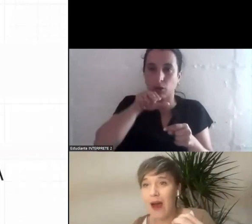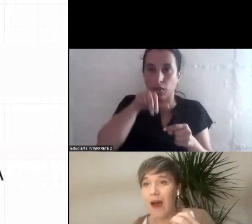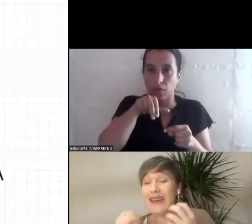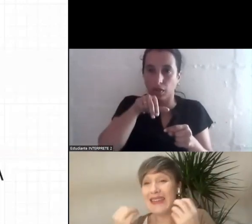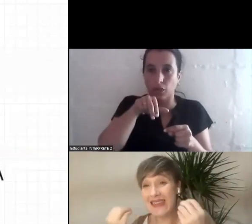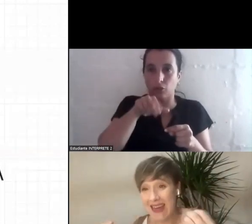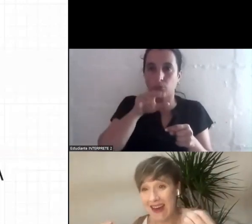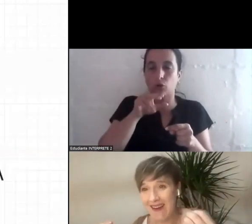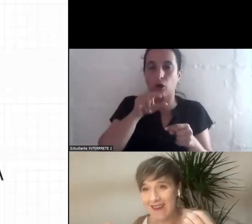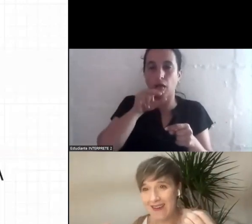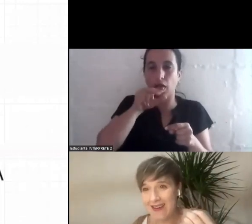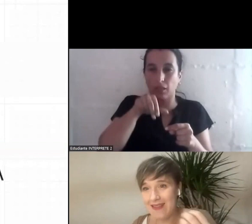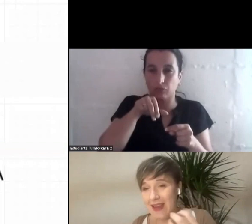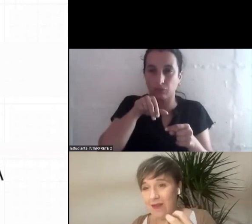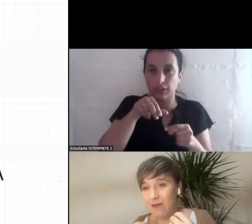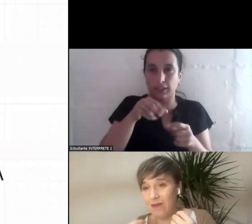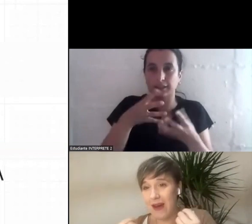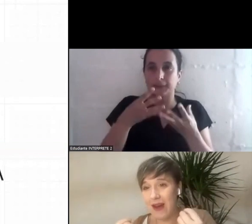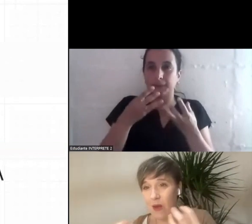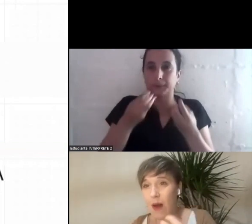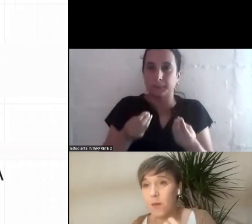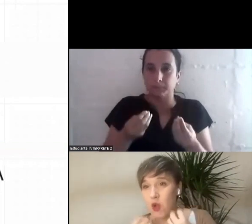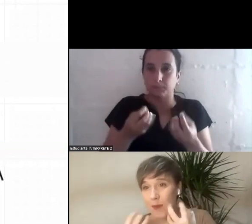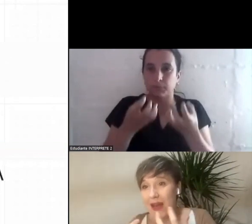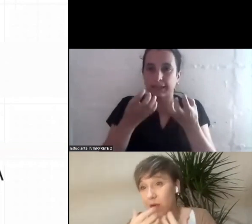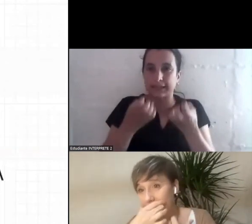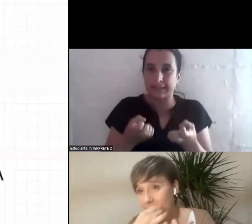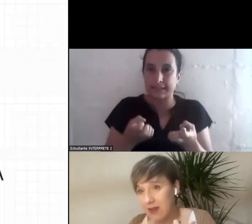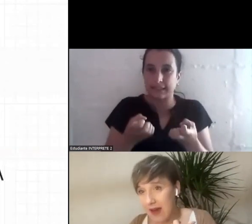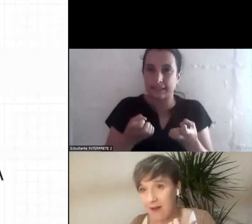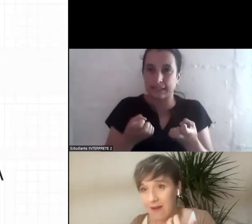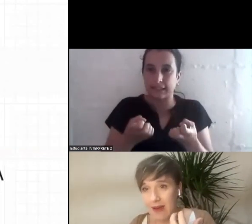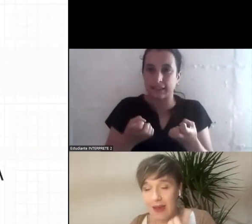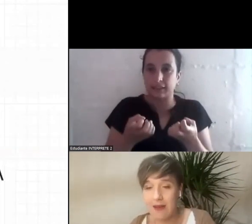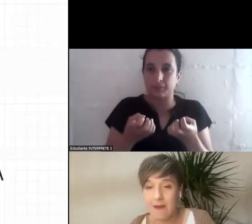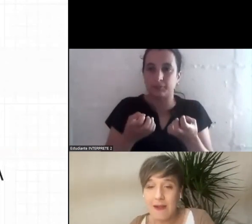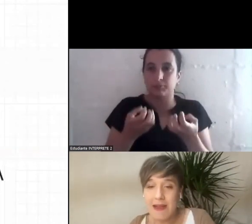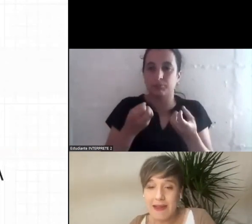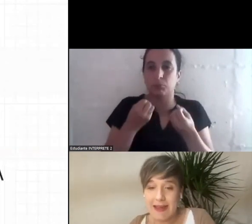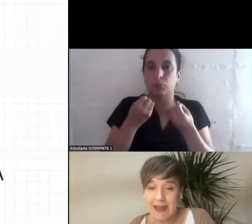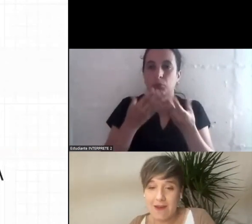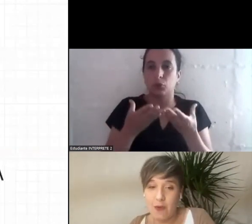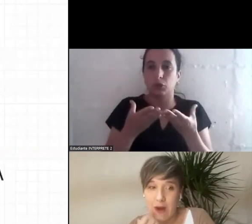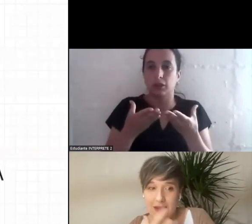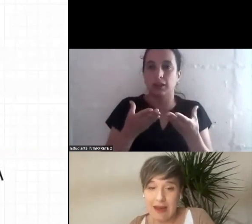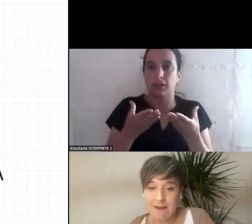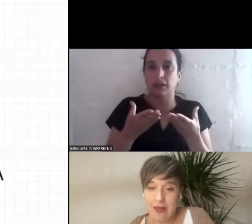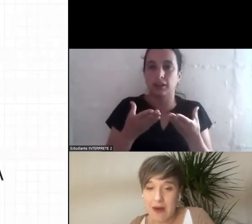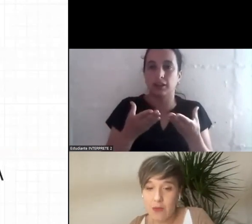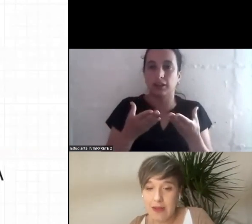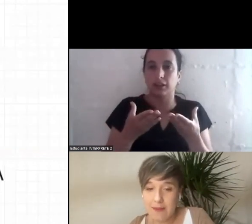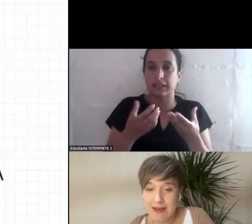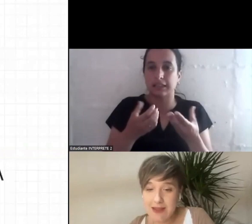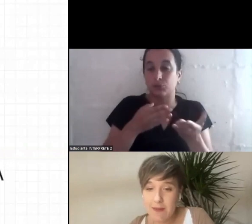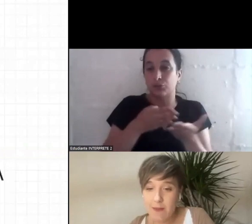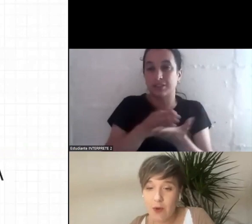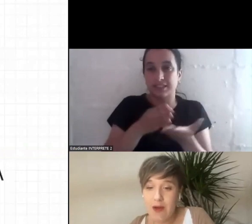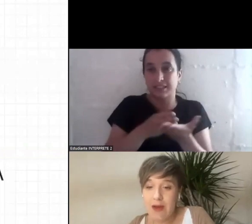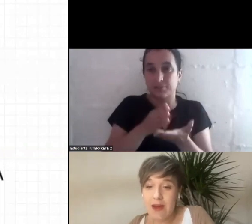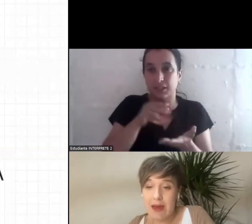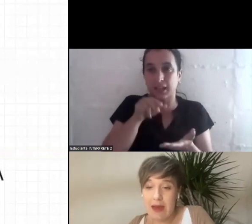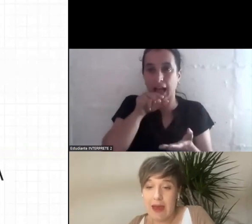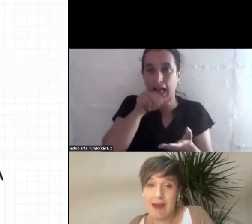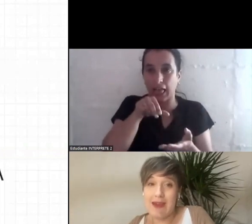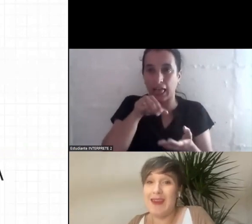la boca, seca. Tienen una lengua mucho más seca porque, claro, está fuera de esa cavidad oral durante más